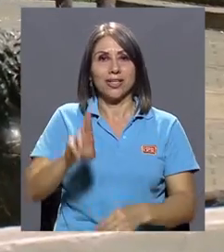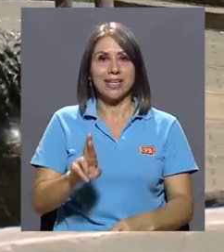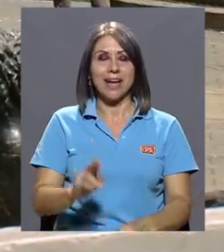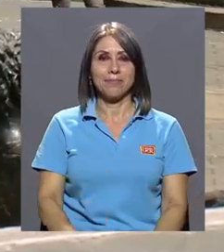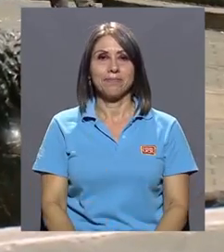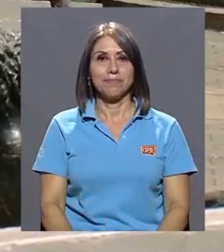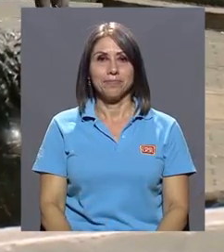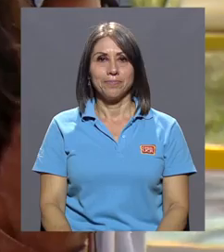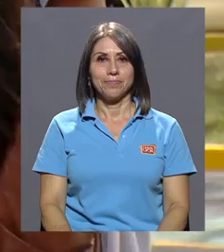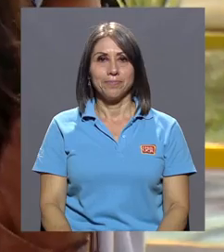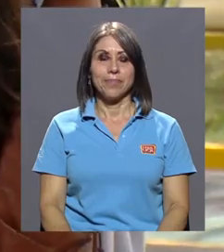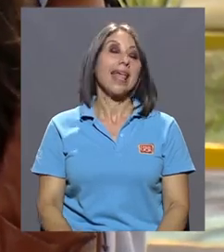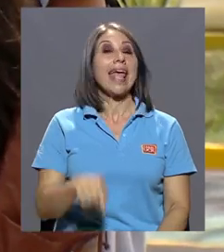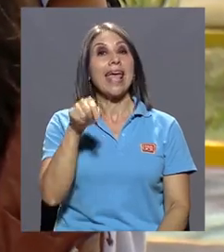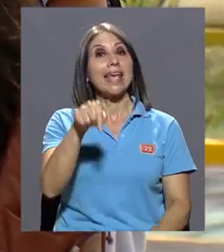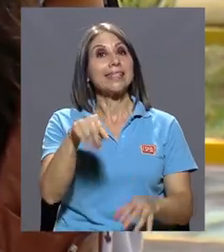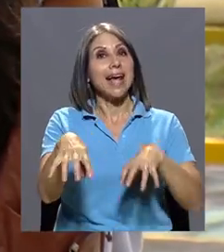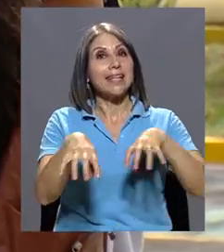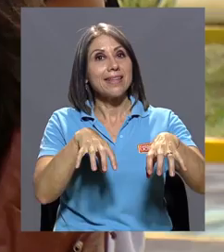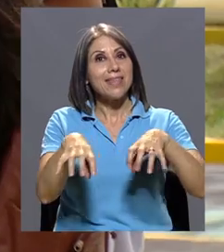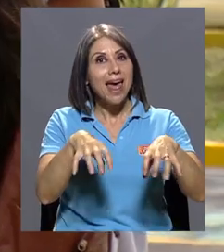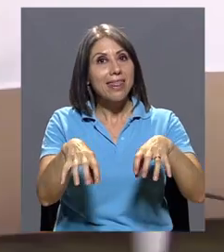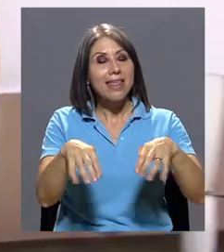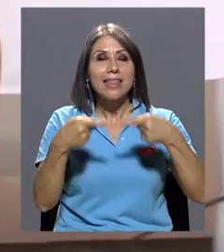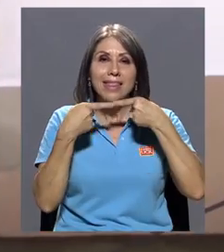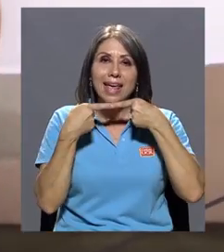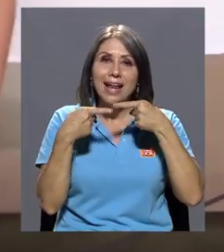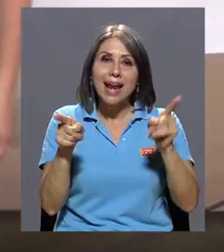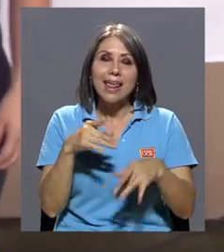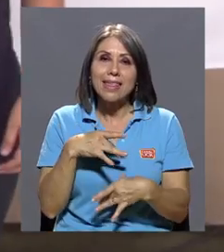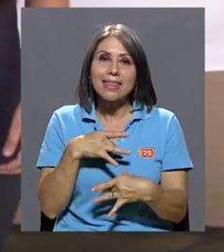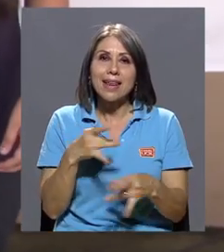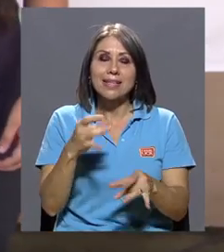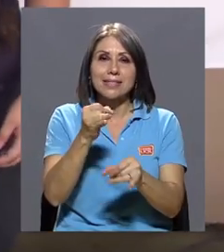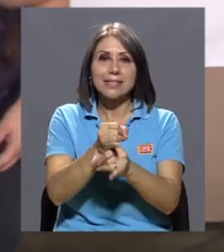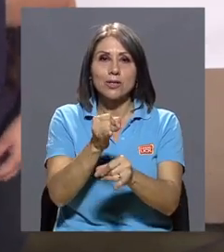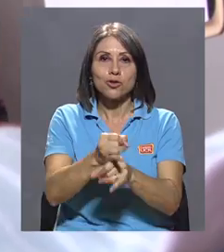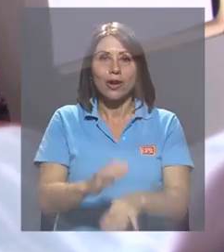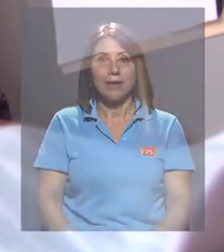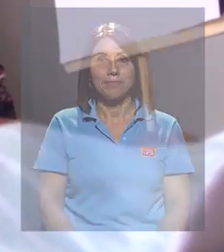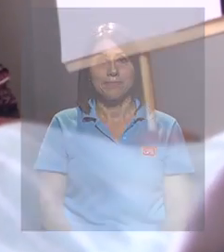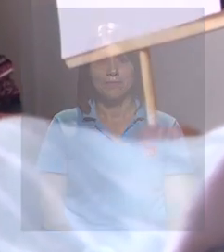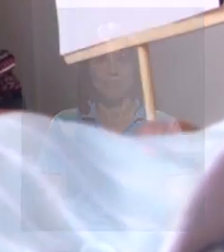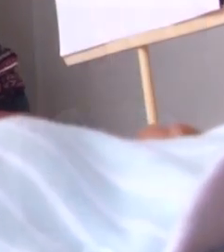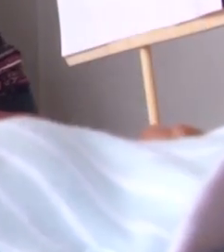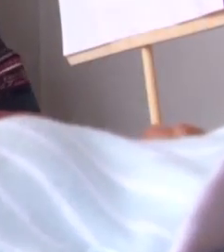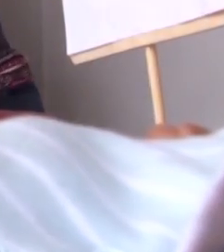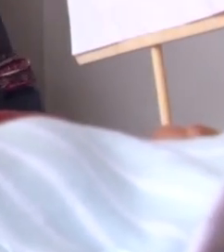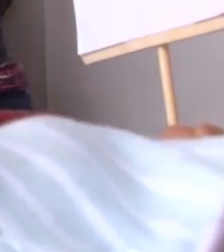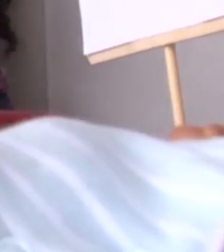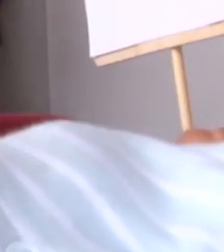Rica. Esta actividad fue declarada de interés institucional.